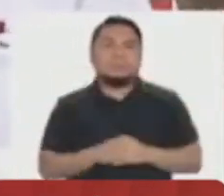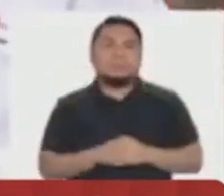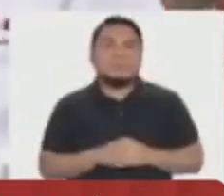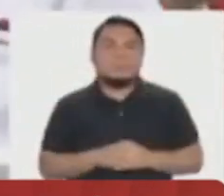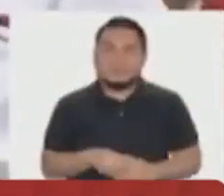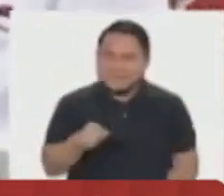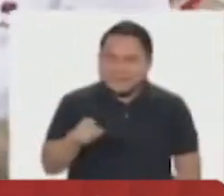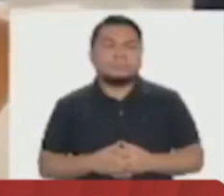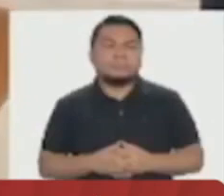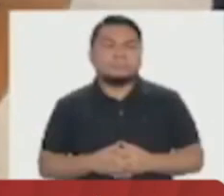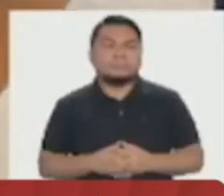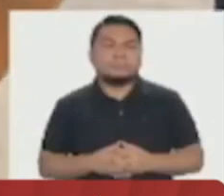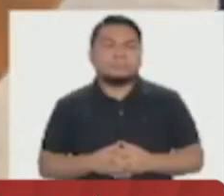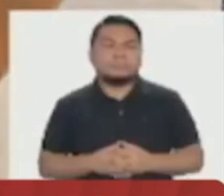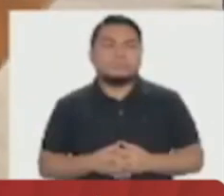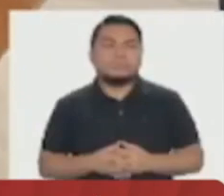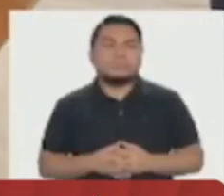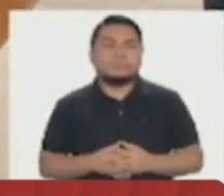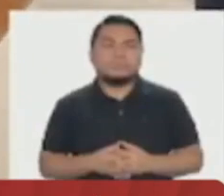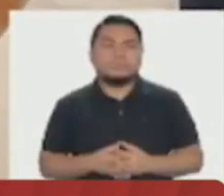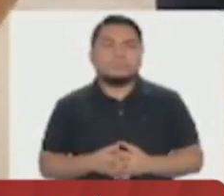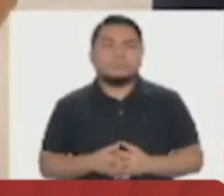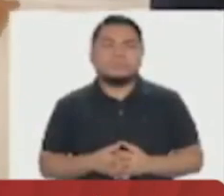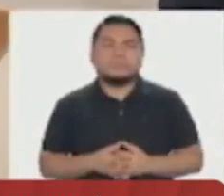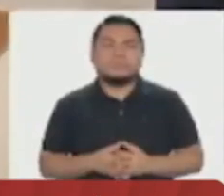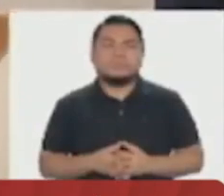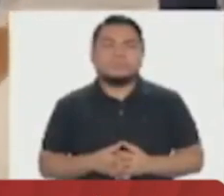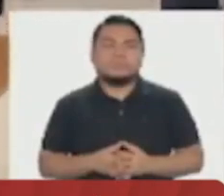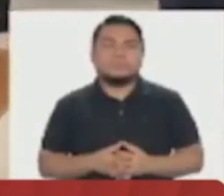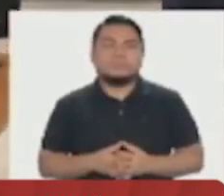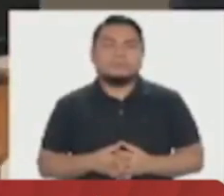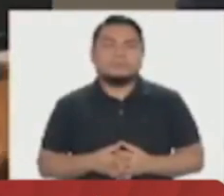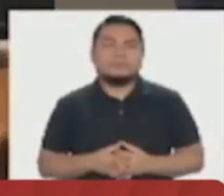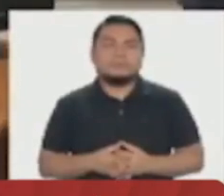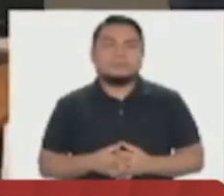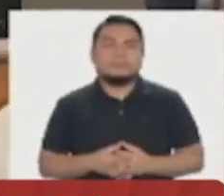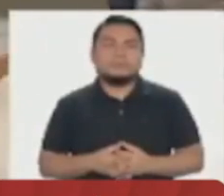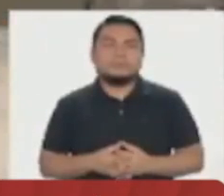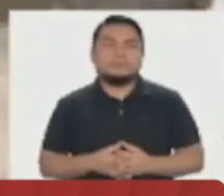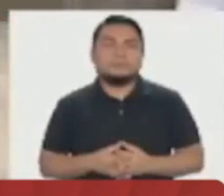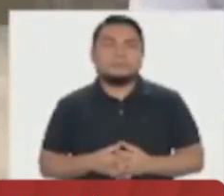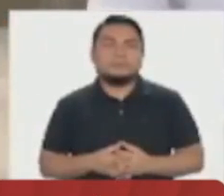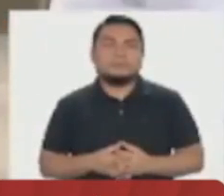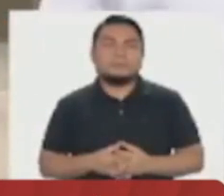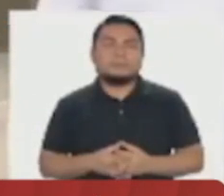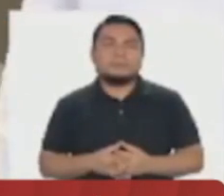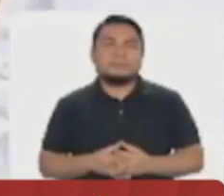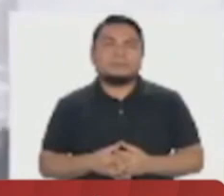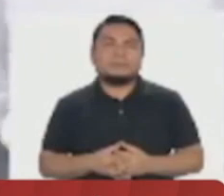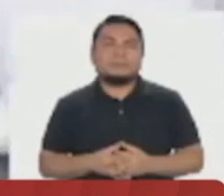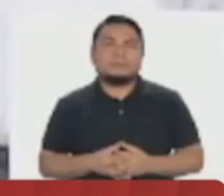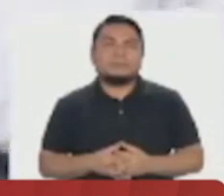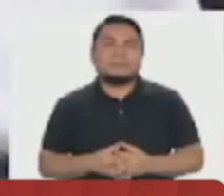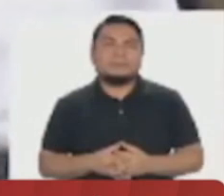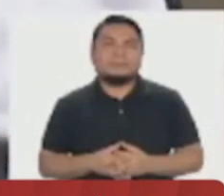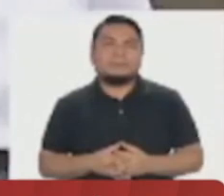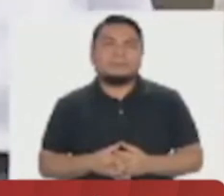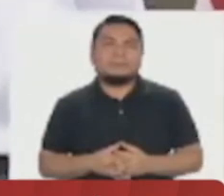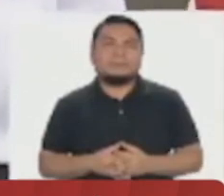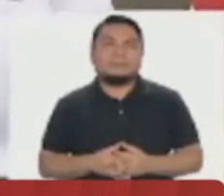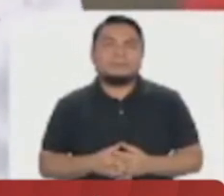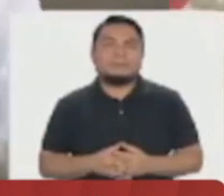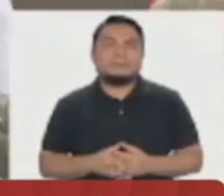podría... El Hospital Militar anunció la producción de sus propias ivermectinas, medicamento que es usado para tratar